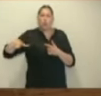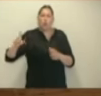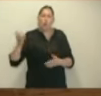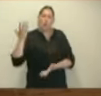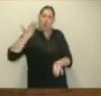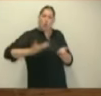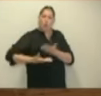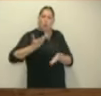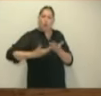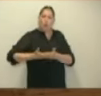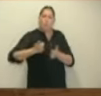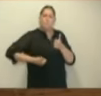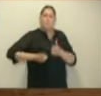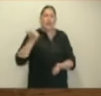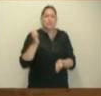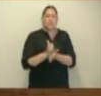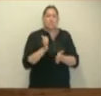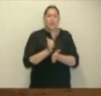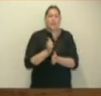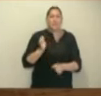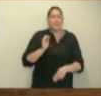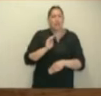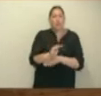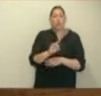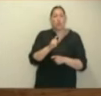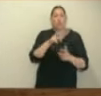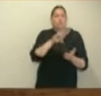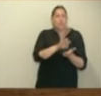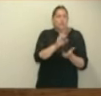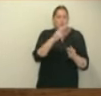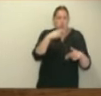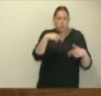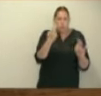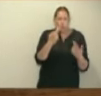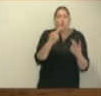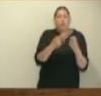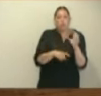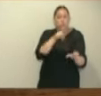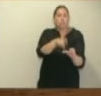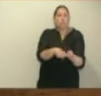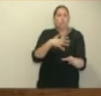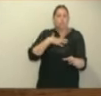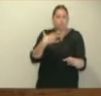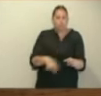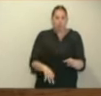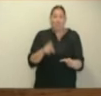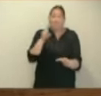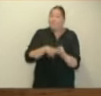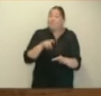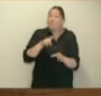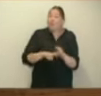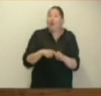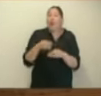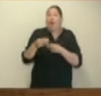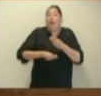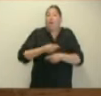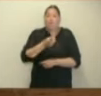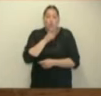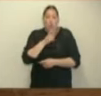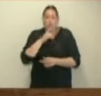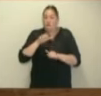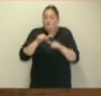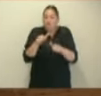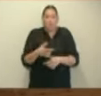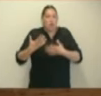prestaciones que integran el sistema público de servicios sociales. Esta participación deberá articularse con carácter ordinario